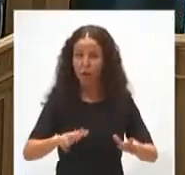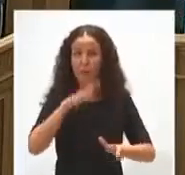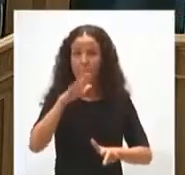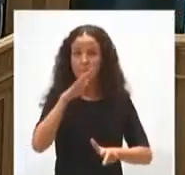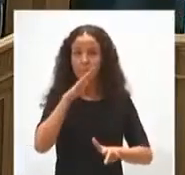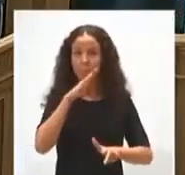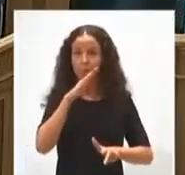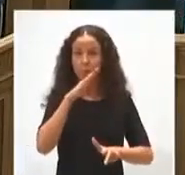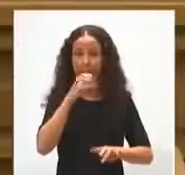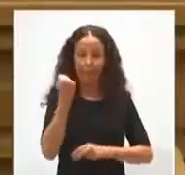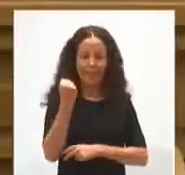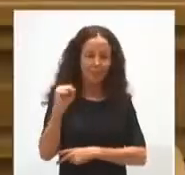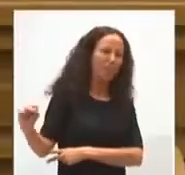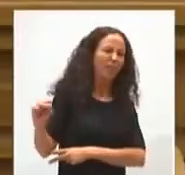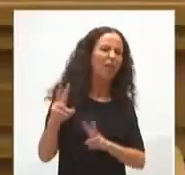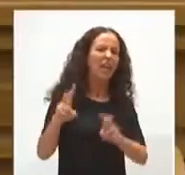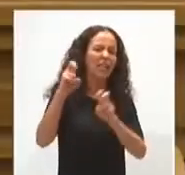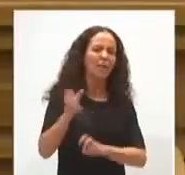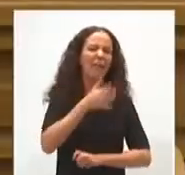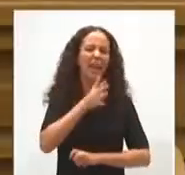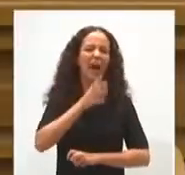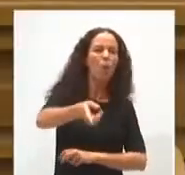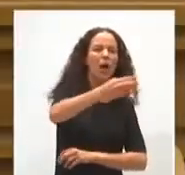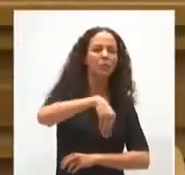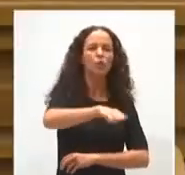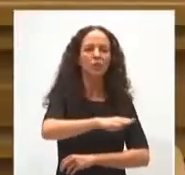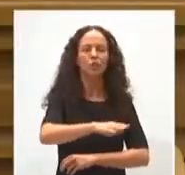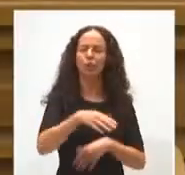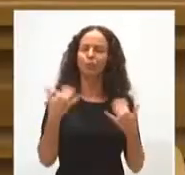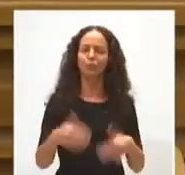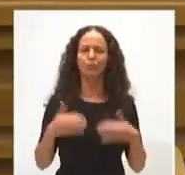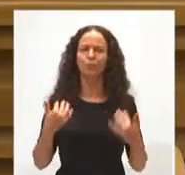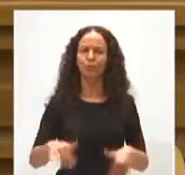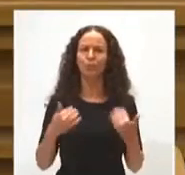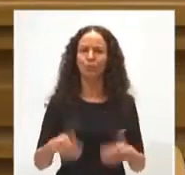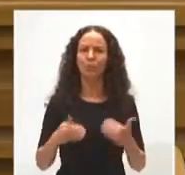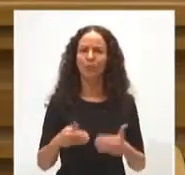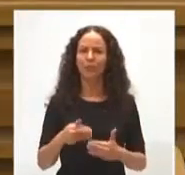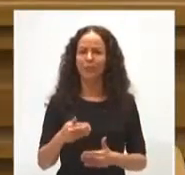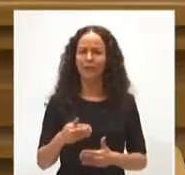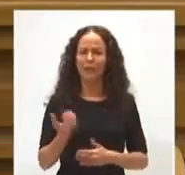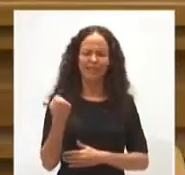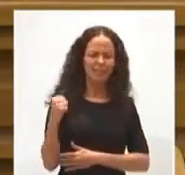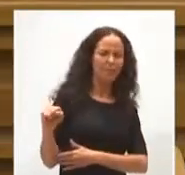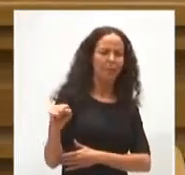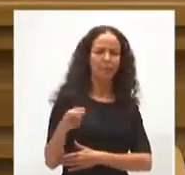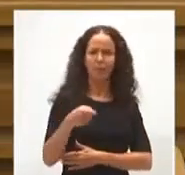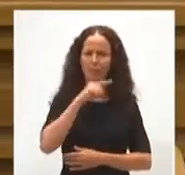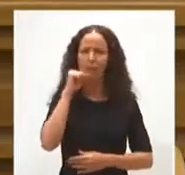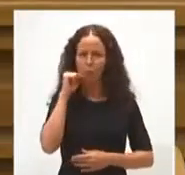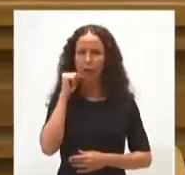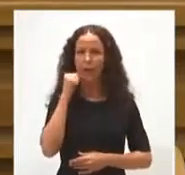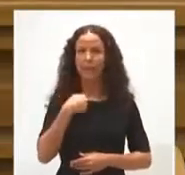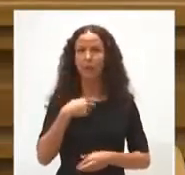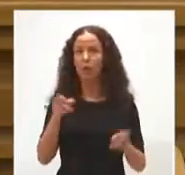desprecio que veo con el agua en esto el nivel de desprecio que veo es tremendo y me duele me duele yo prefiero que ustedes también se